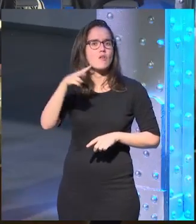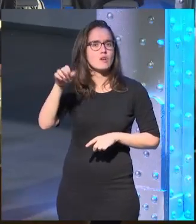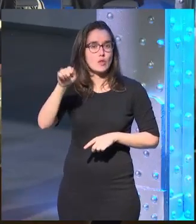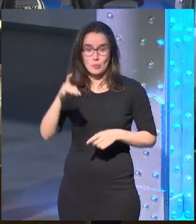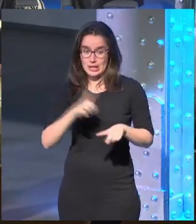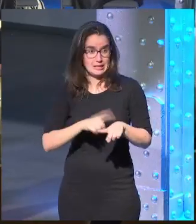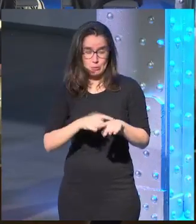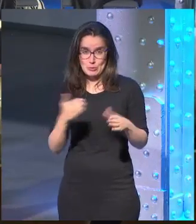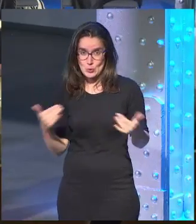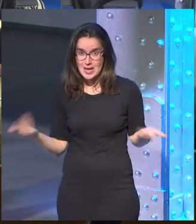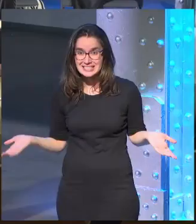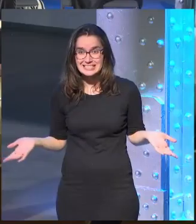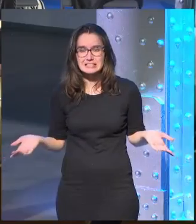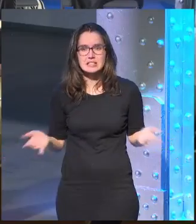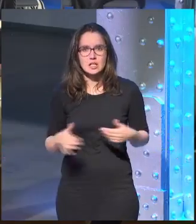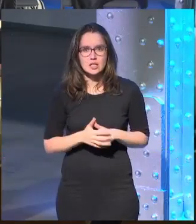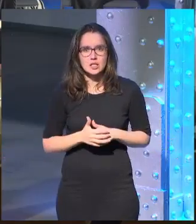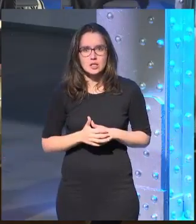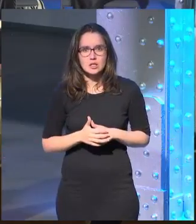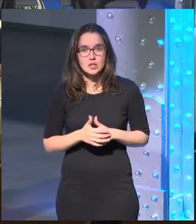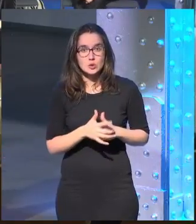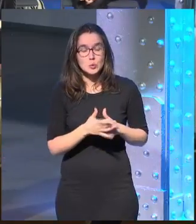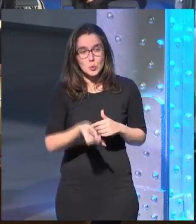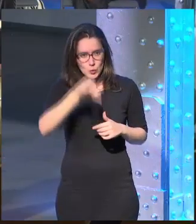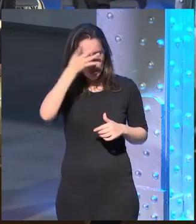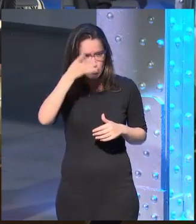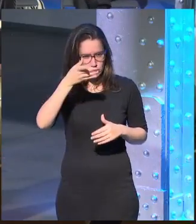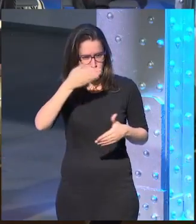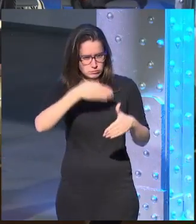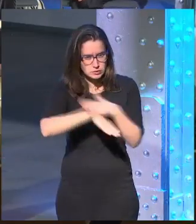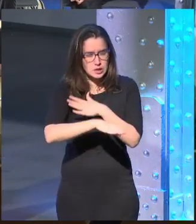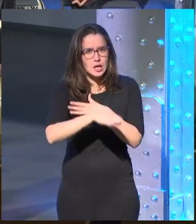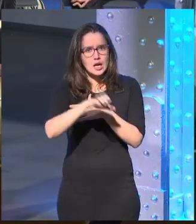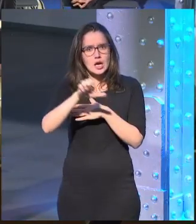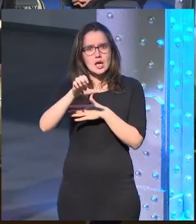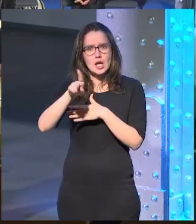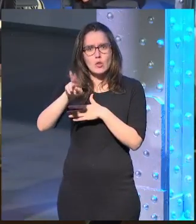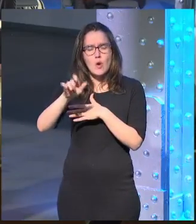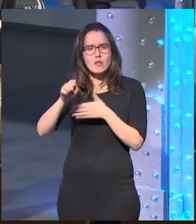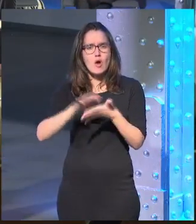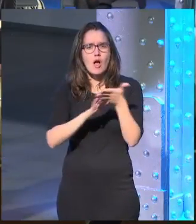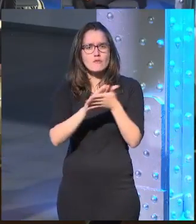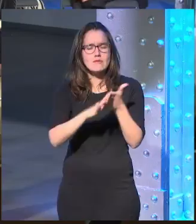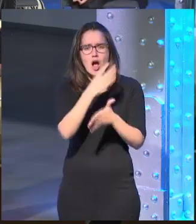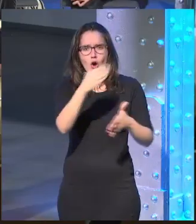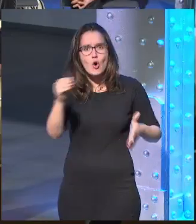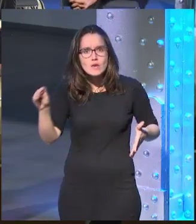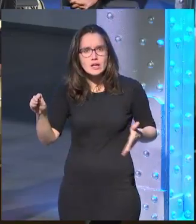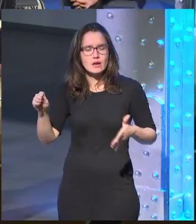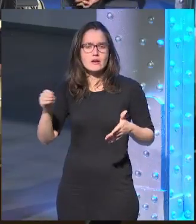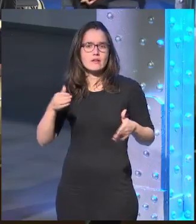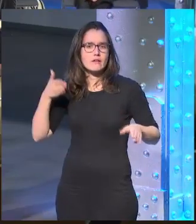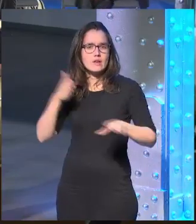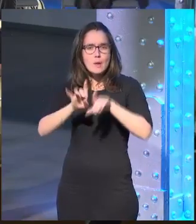falta tiempo para todo. Nos quedamos con tu idea. Eduardo nos hablaba de cómo son esos jóvenes que llegan ahí a